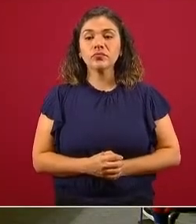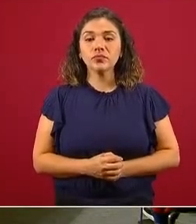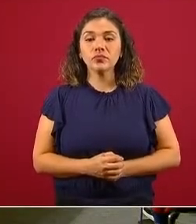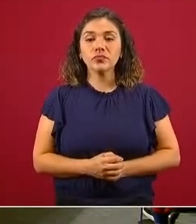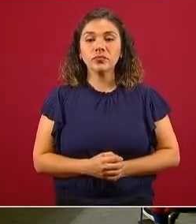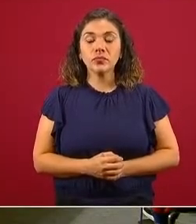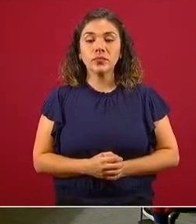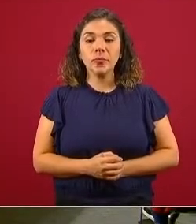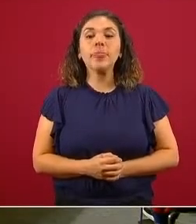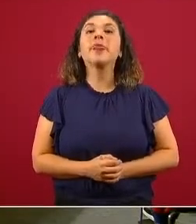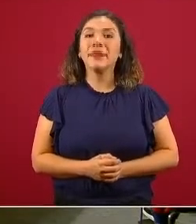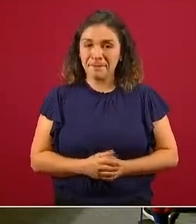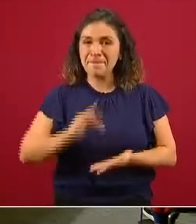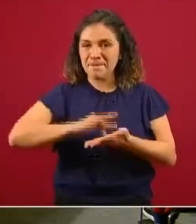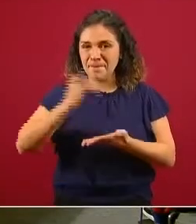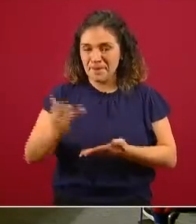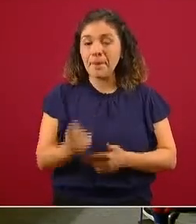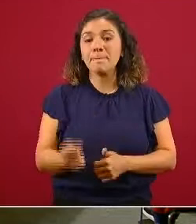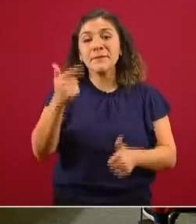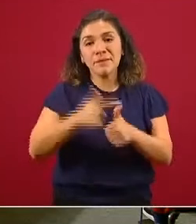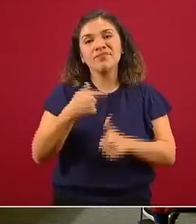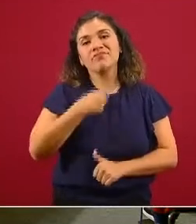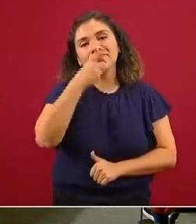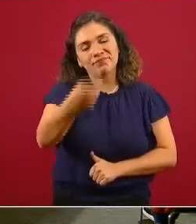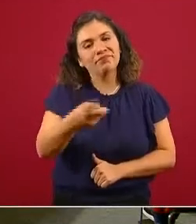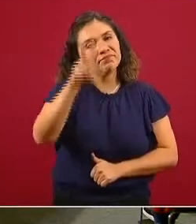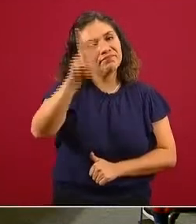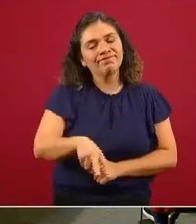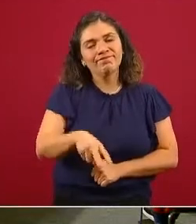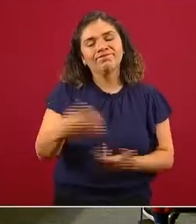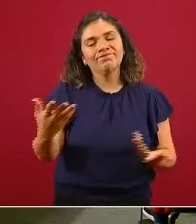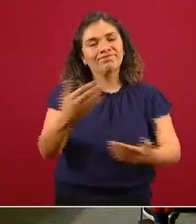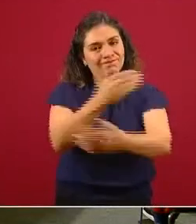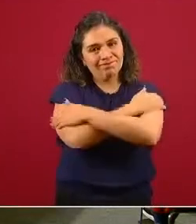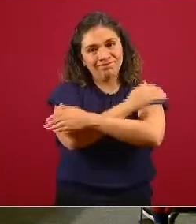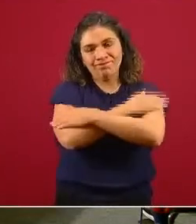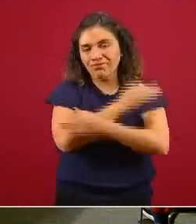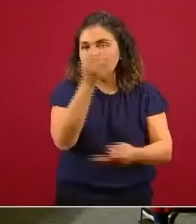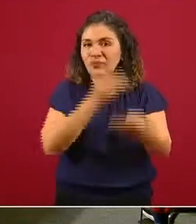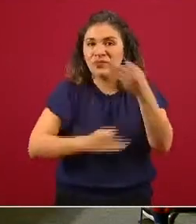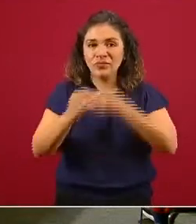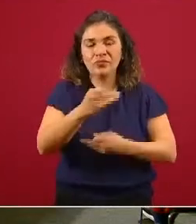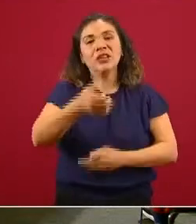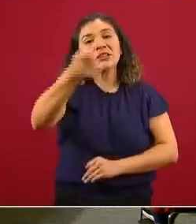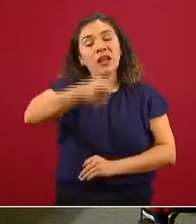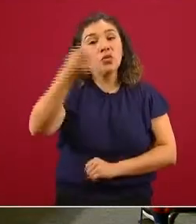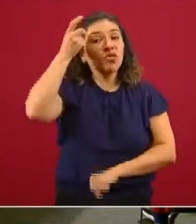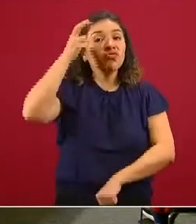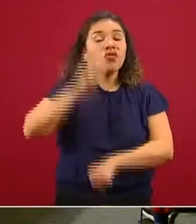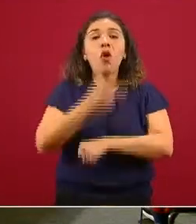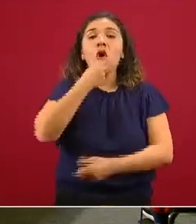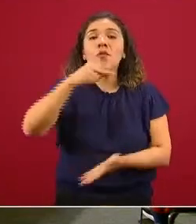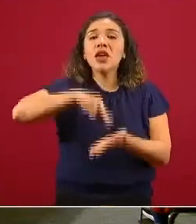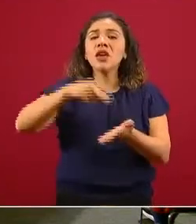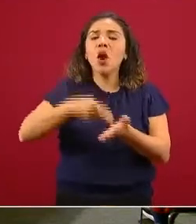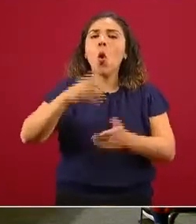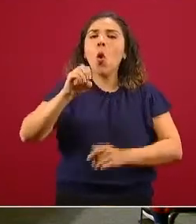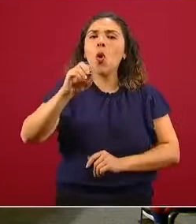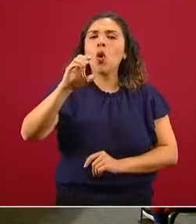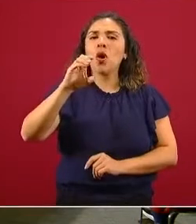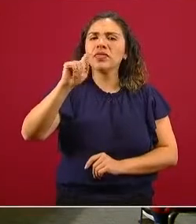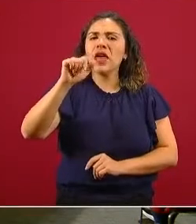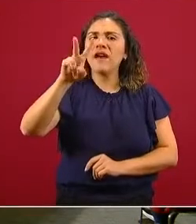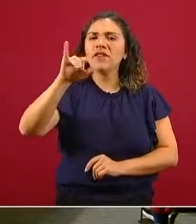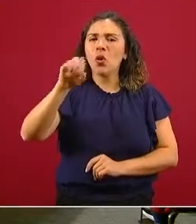Bueno, gracias. Antes que nada, reciban un caluroso abrazo y saludo de nuestro director, el ingeniero Octavio Romero